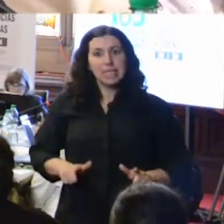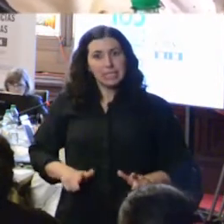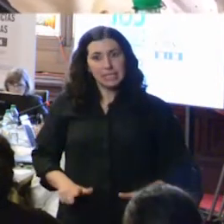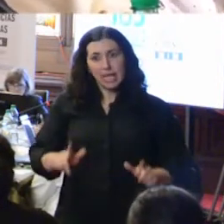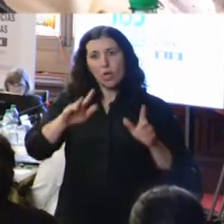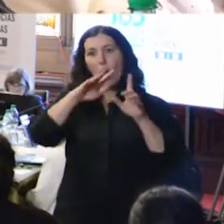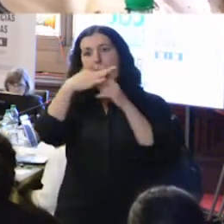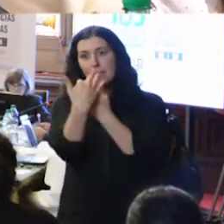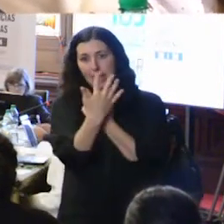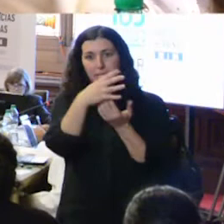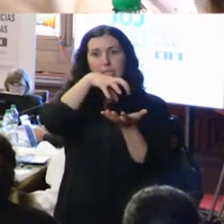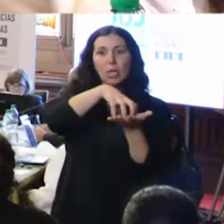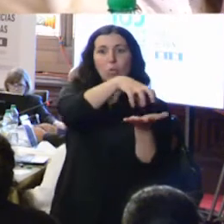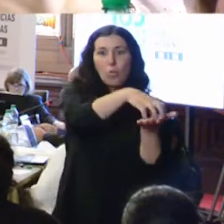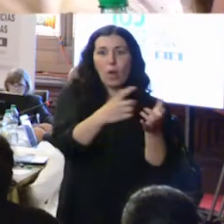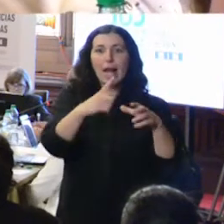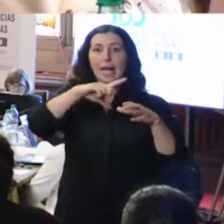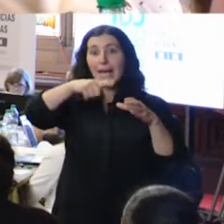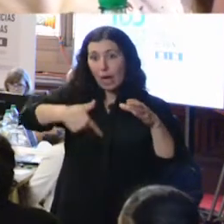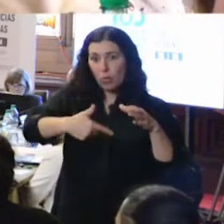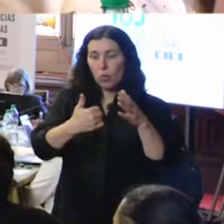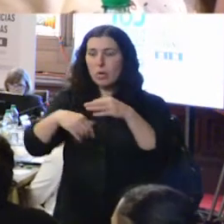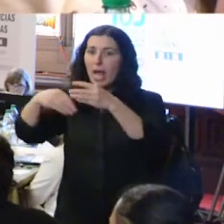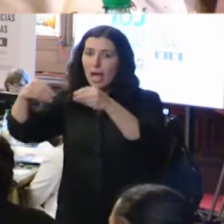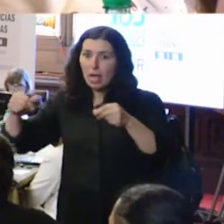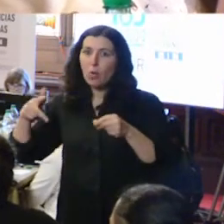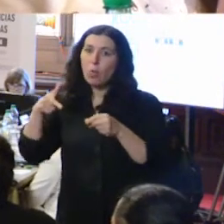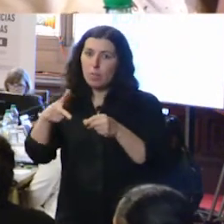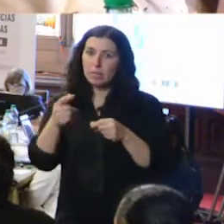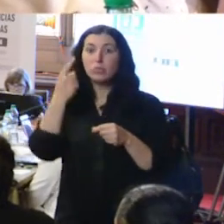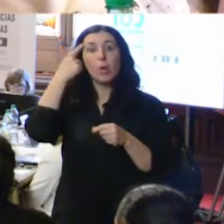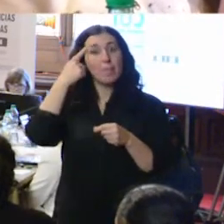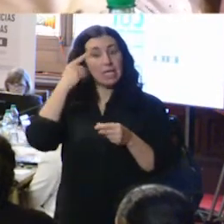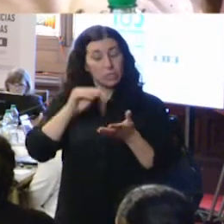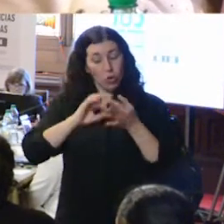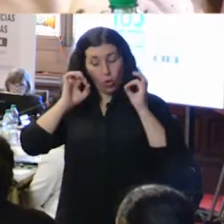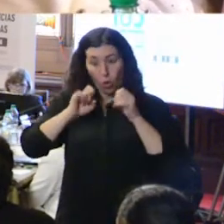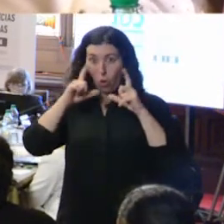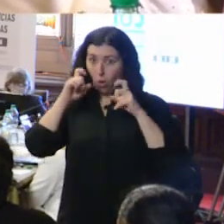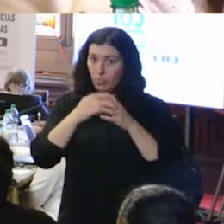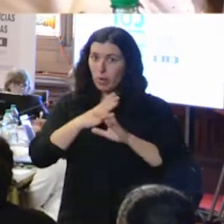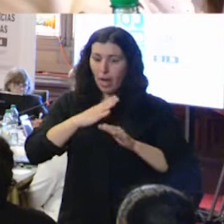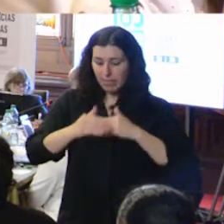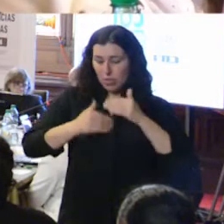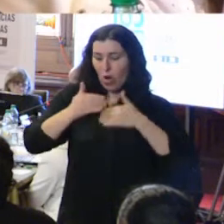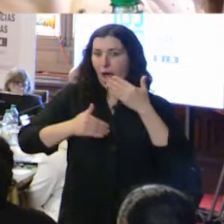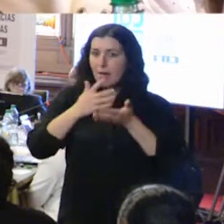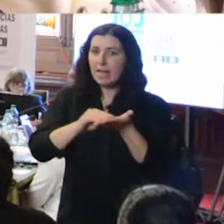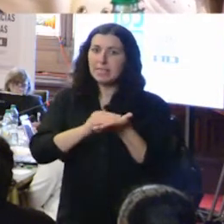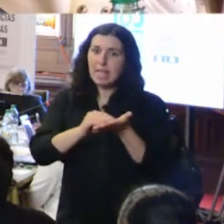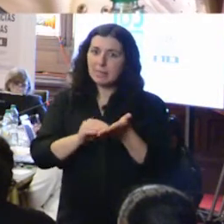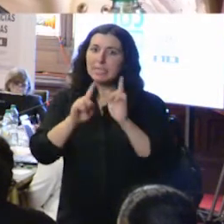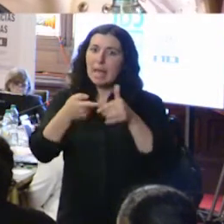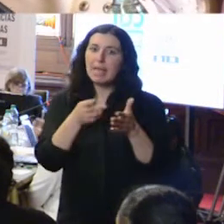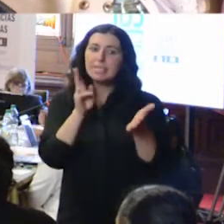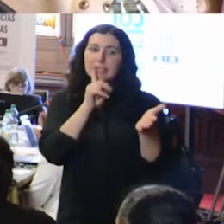del Mar, Cochigro, es evidente que han habido notables avances en los procesos administrativos, incluso de sanción a las personas que habían afectado al medio ambiente,